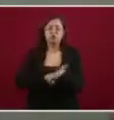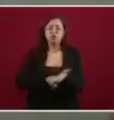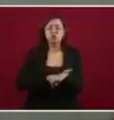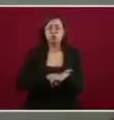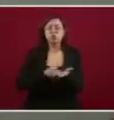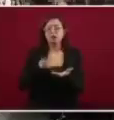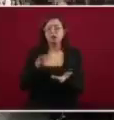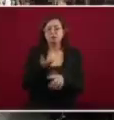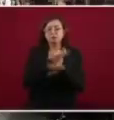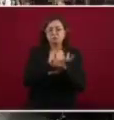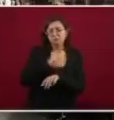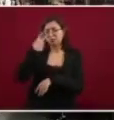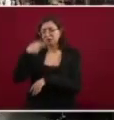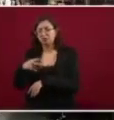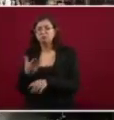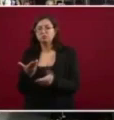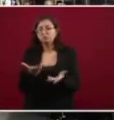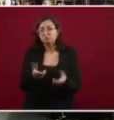ciudadanía. Muchas gracias.